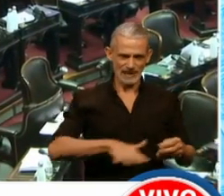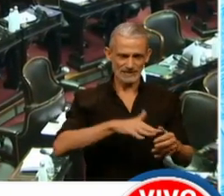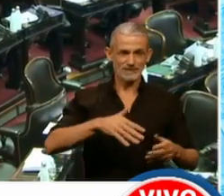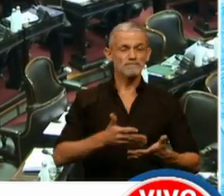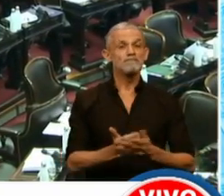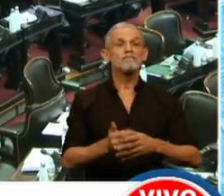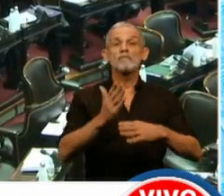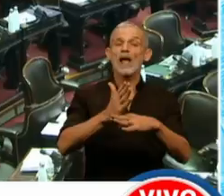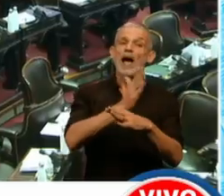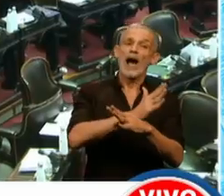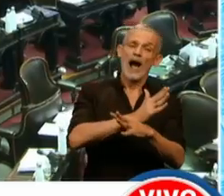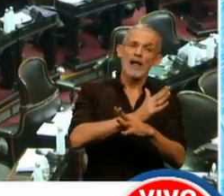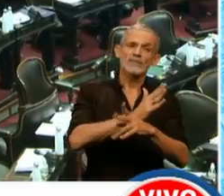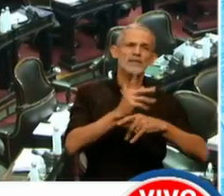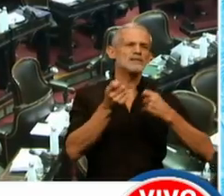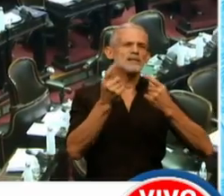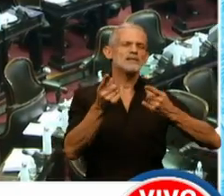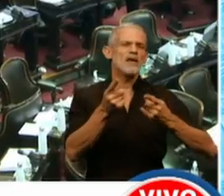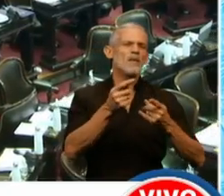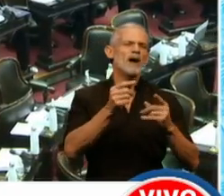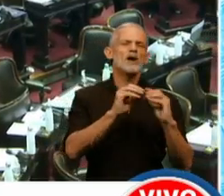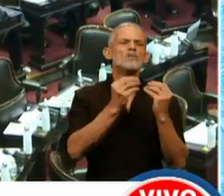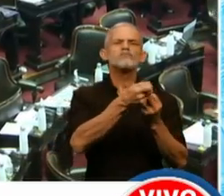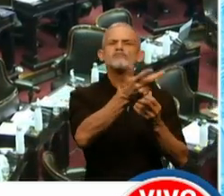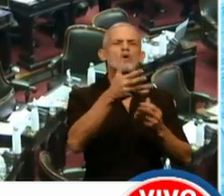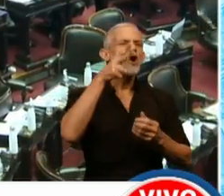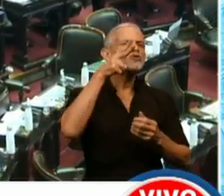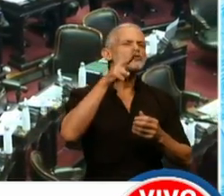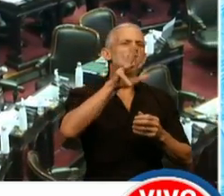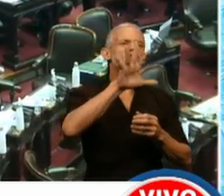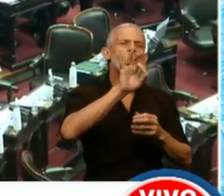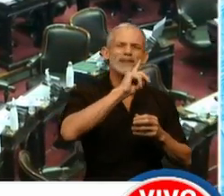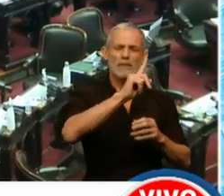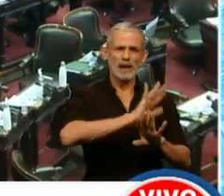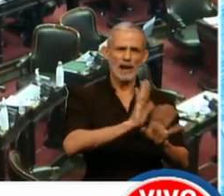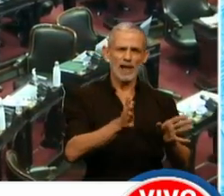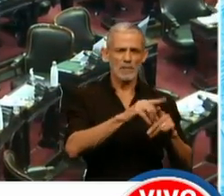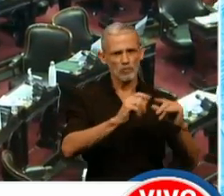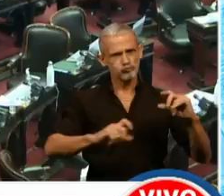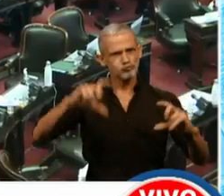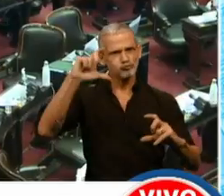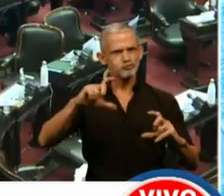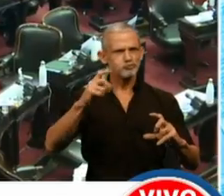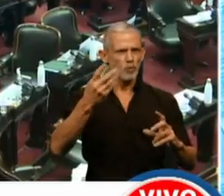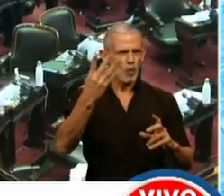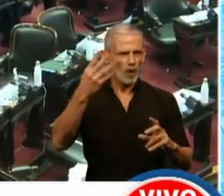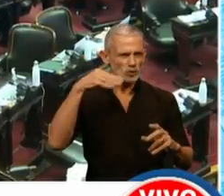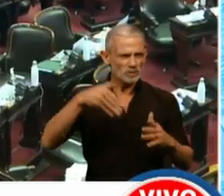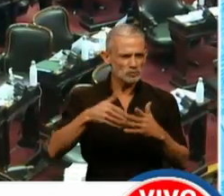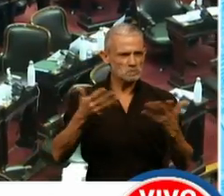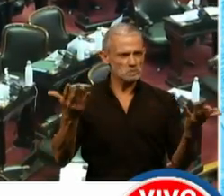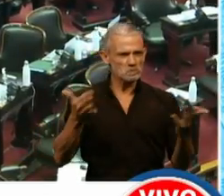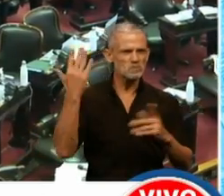antes se le daban a 850.000 entonces decía cómo puede ser si con